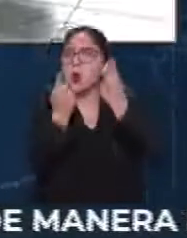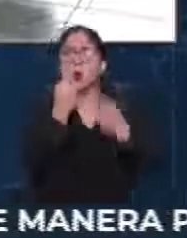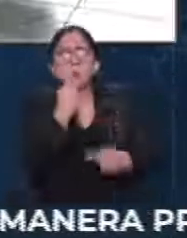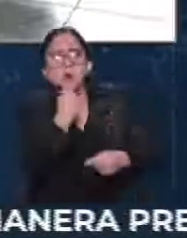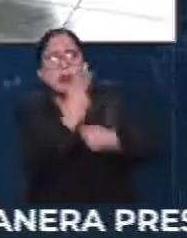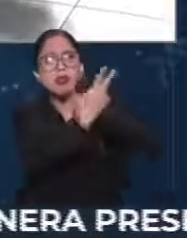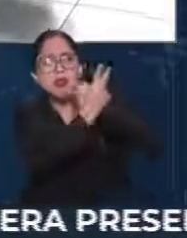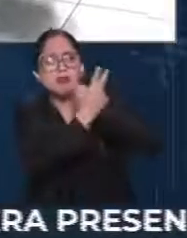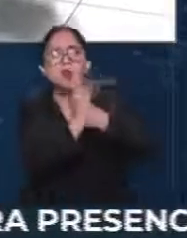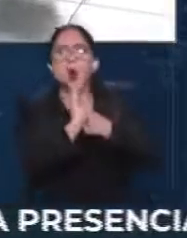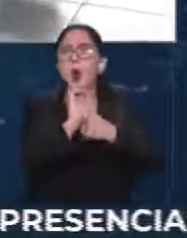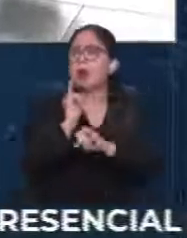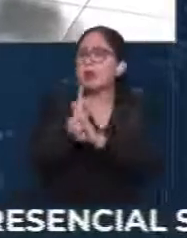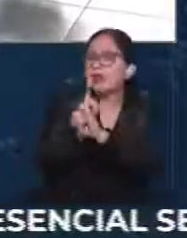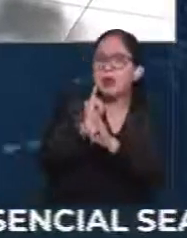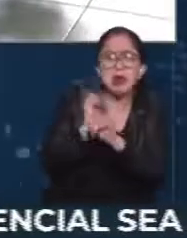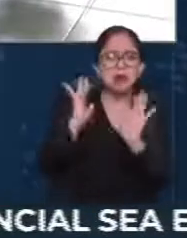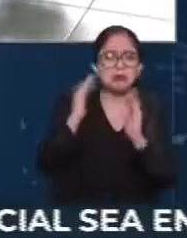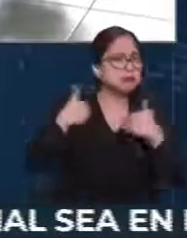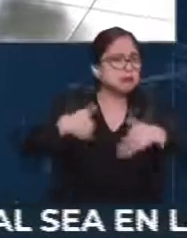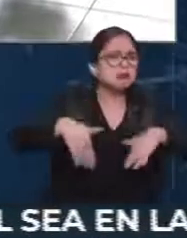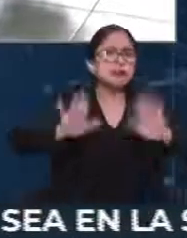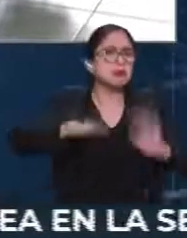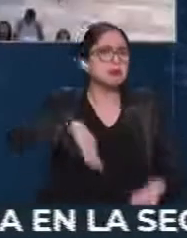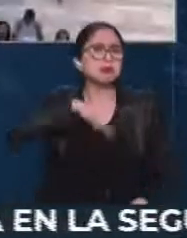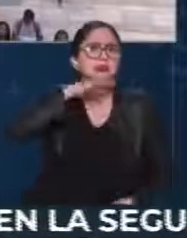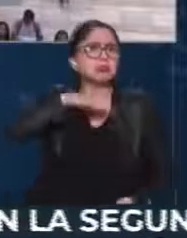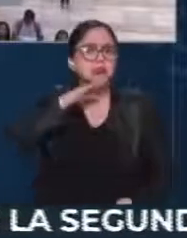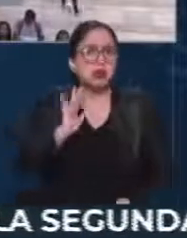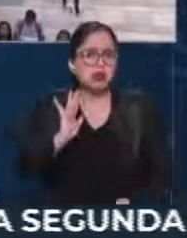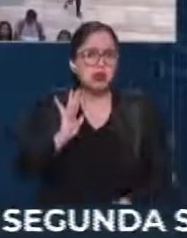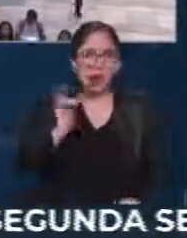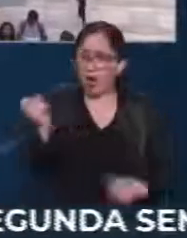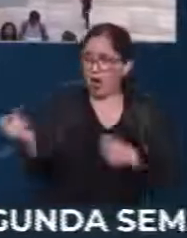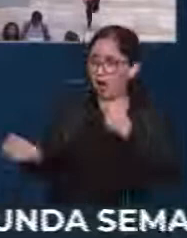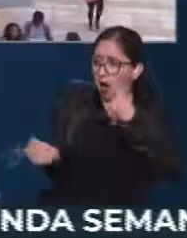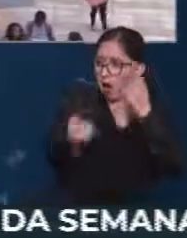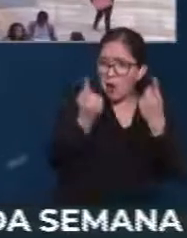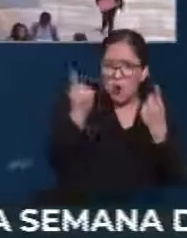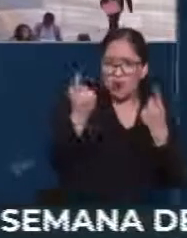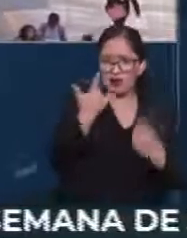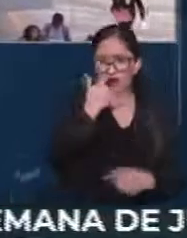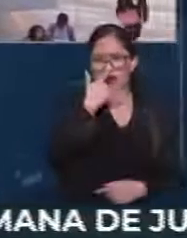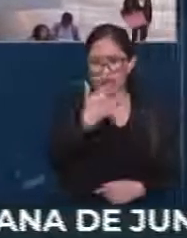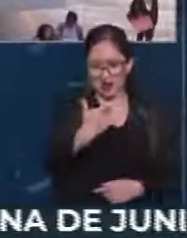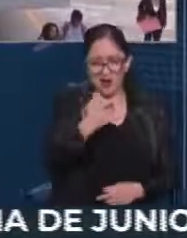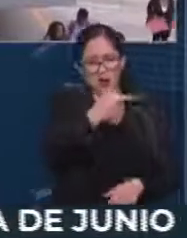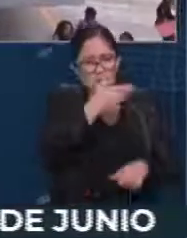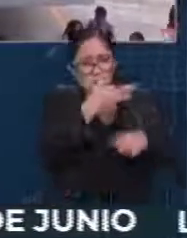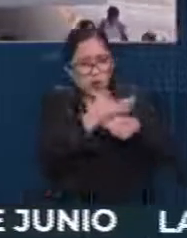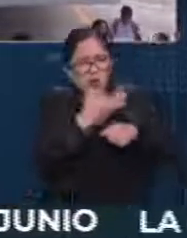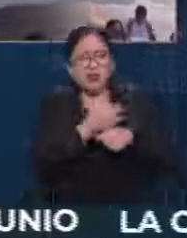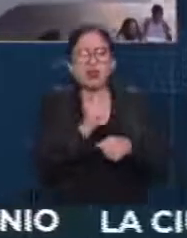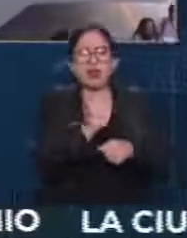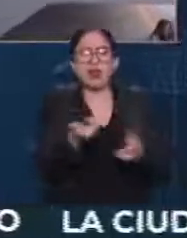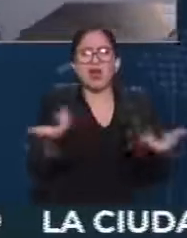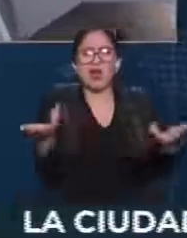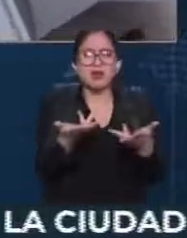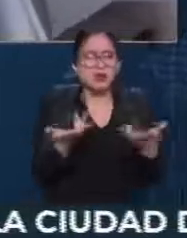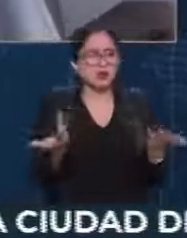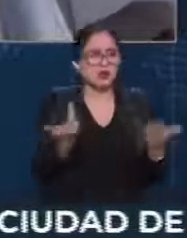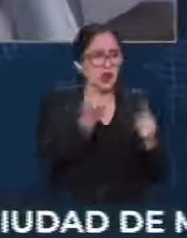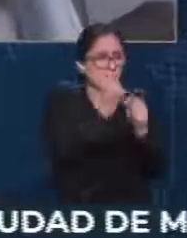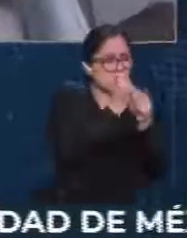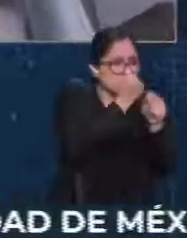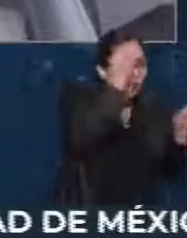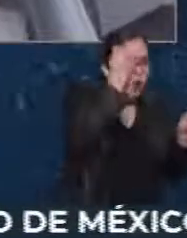me llama la atención que estemos muy atareados pensando, ¿y cómo lo vamos a hacer? Como decía Juan, con el transporte, con la infraestructura,